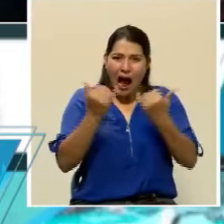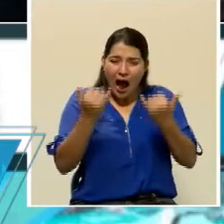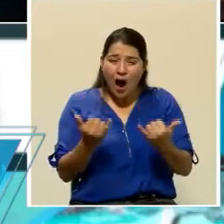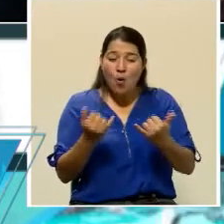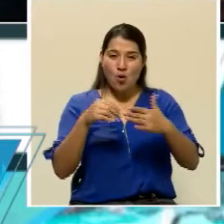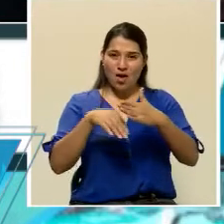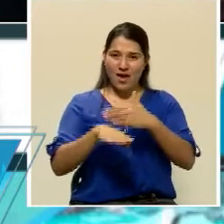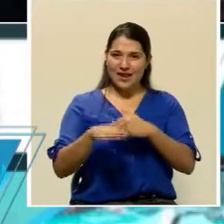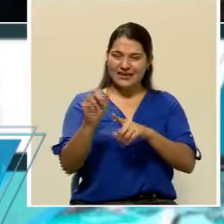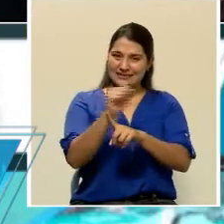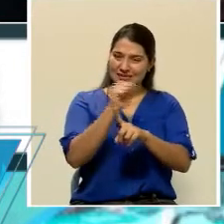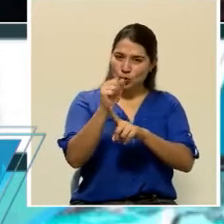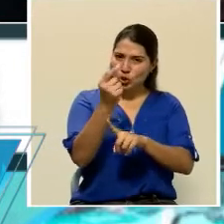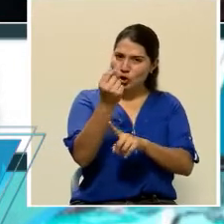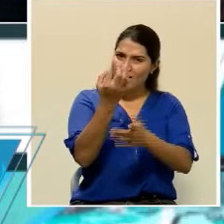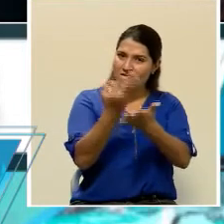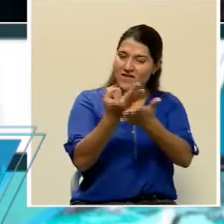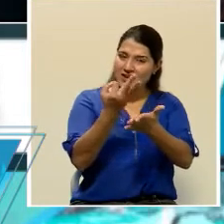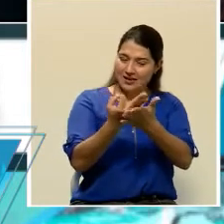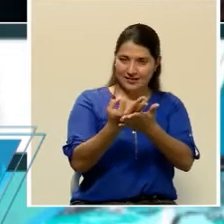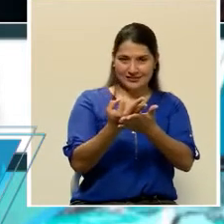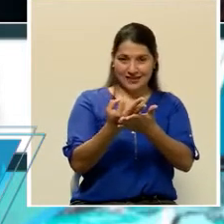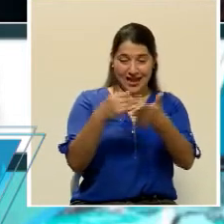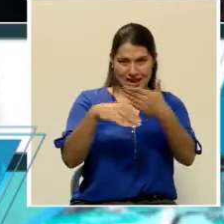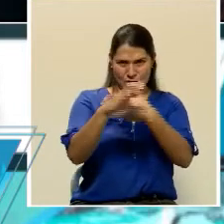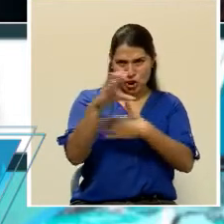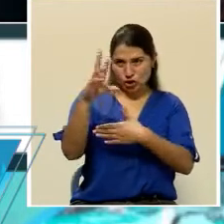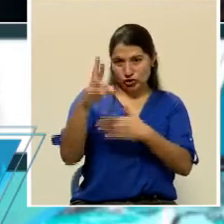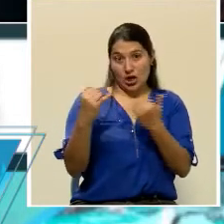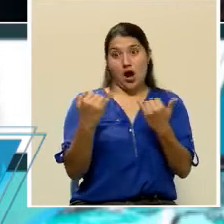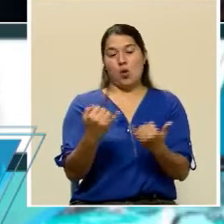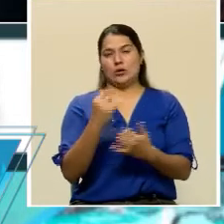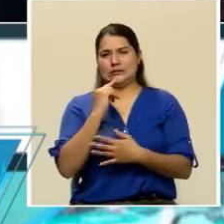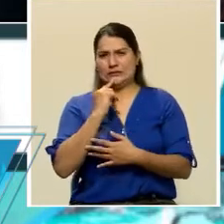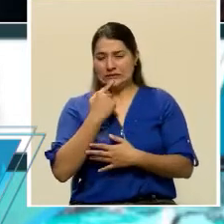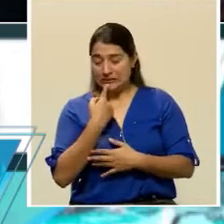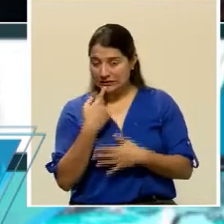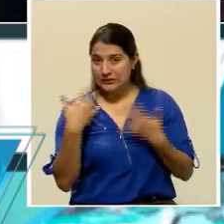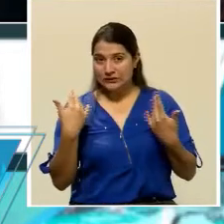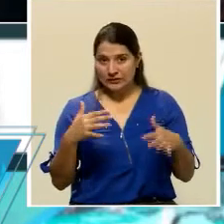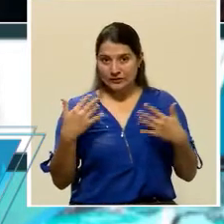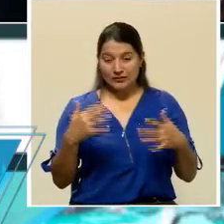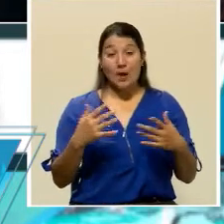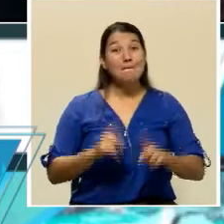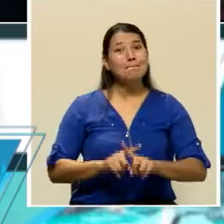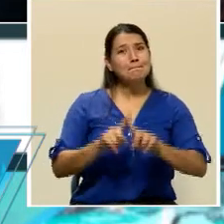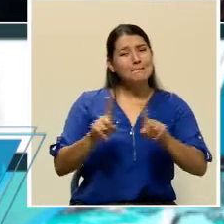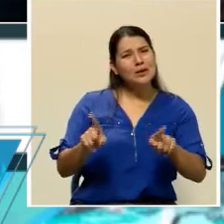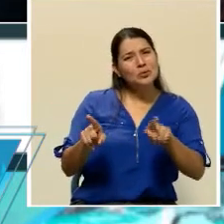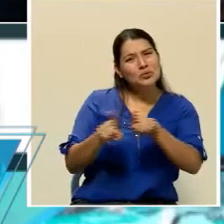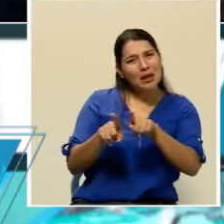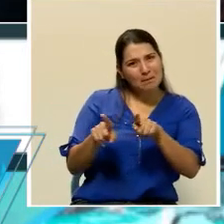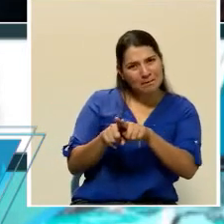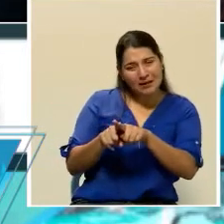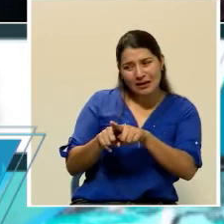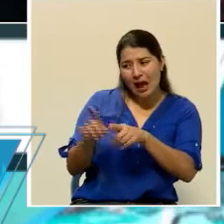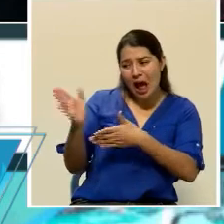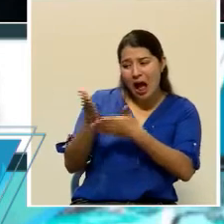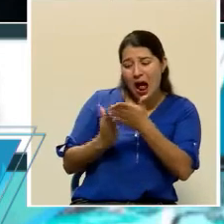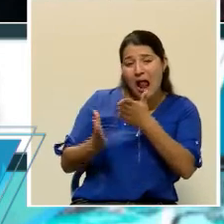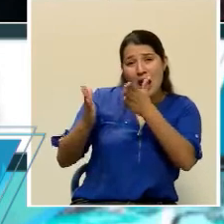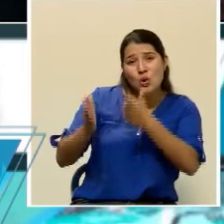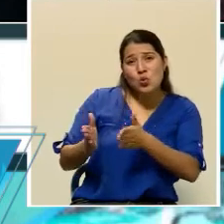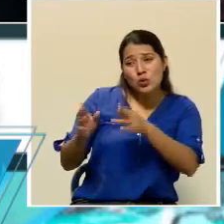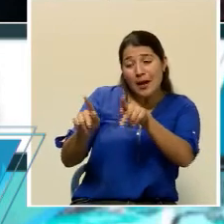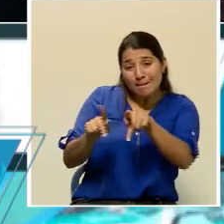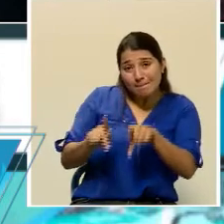públicas, un agujero, como usted dice, un cráter gigante, pero por otro lado está la gente,